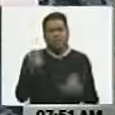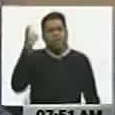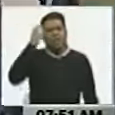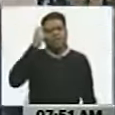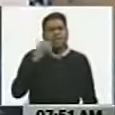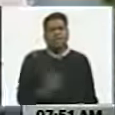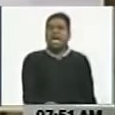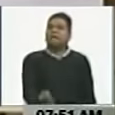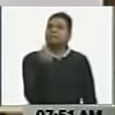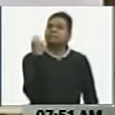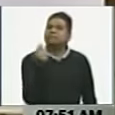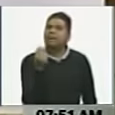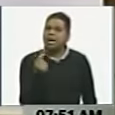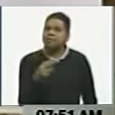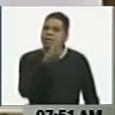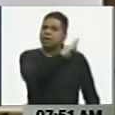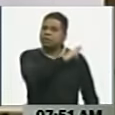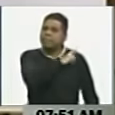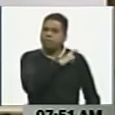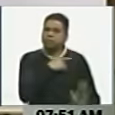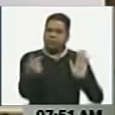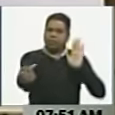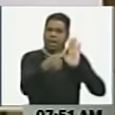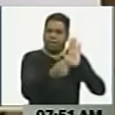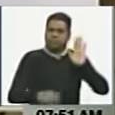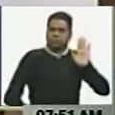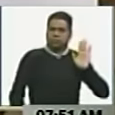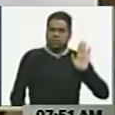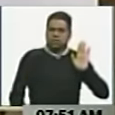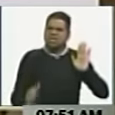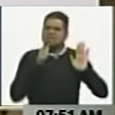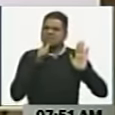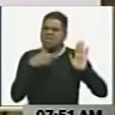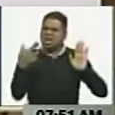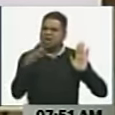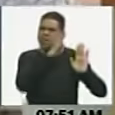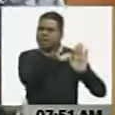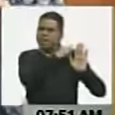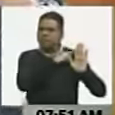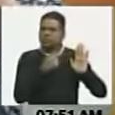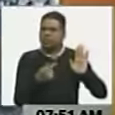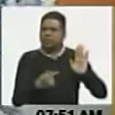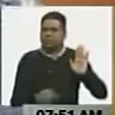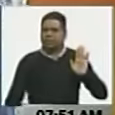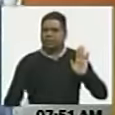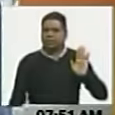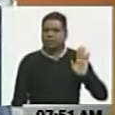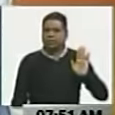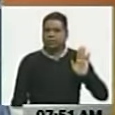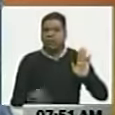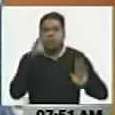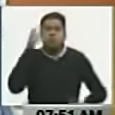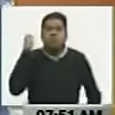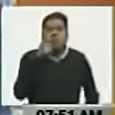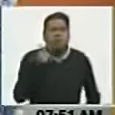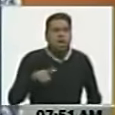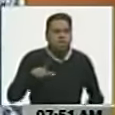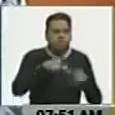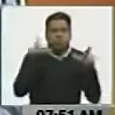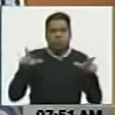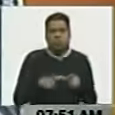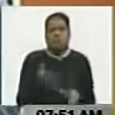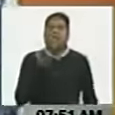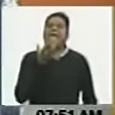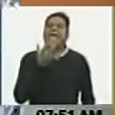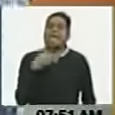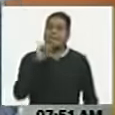esto. Nadie se ha hecho responsable de esto. Los compañeros un año fuera buscando nosotros una sede. Ojo, estoy poniendo el ejemplo